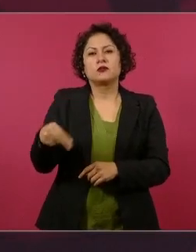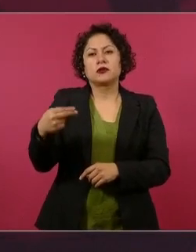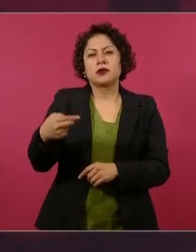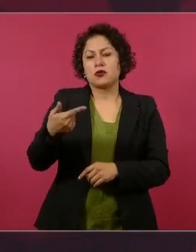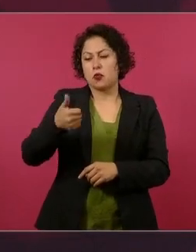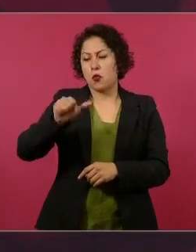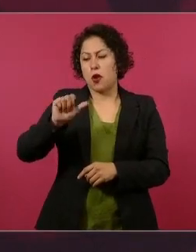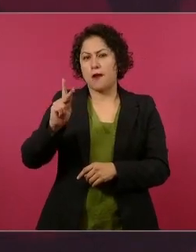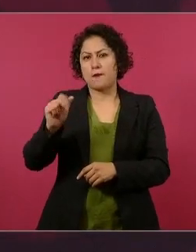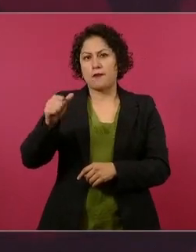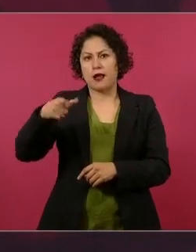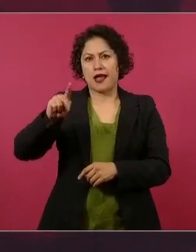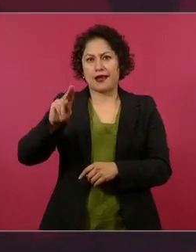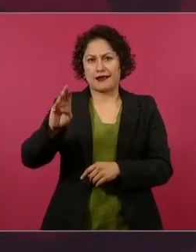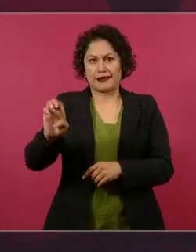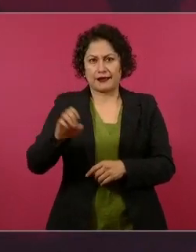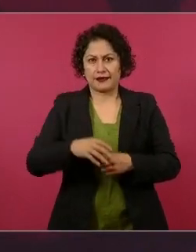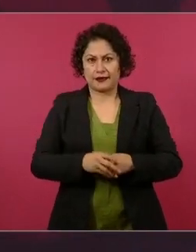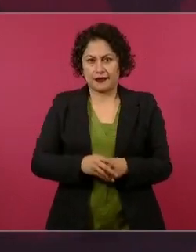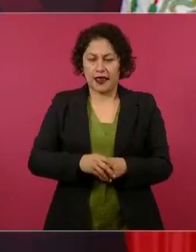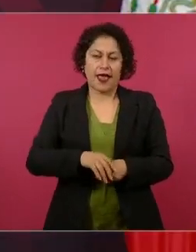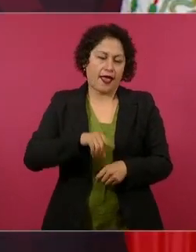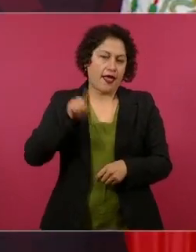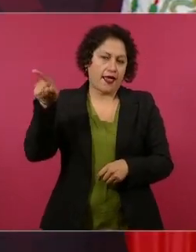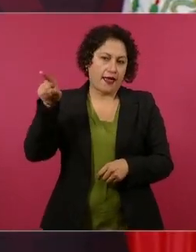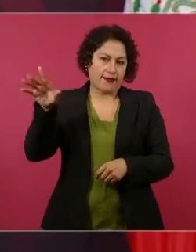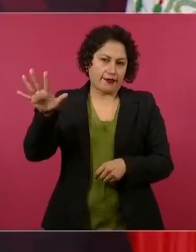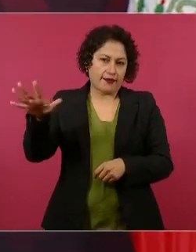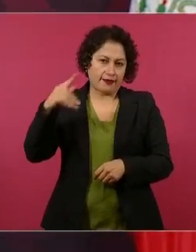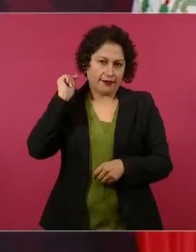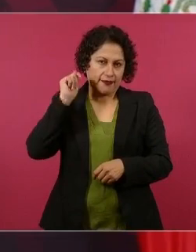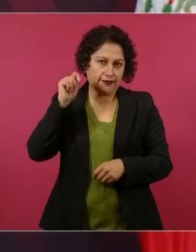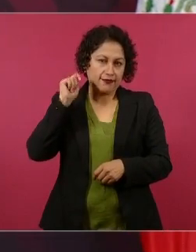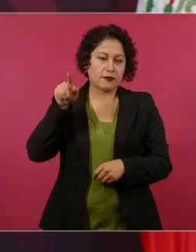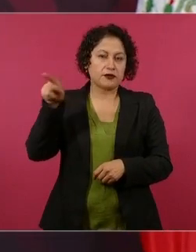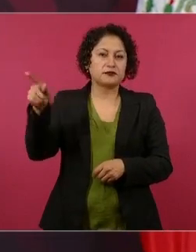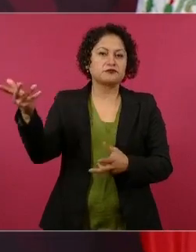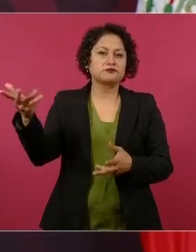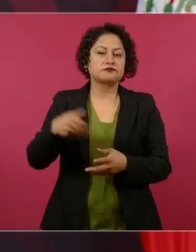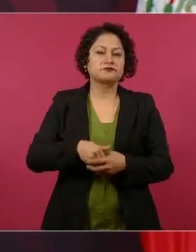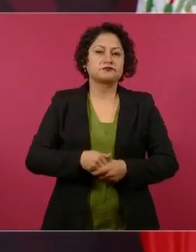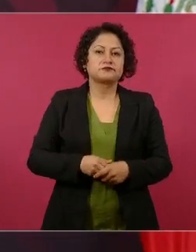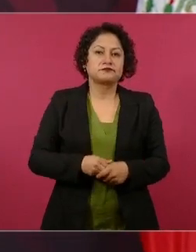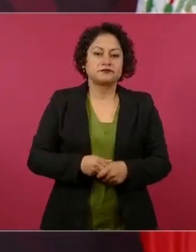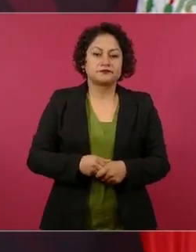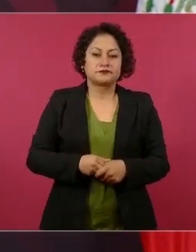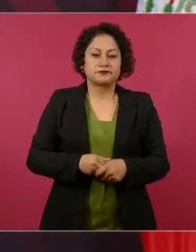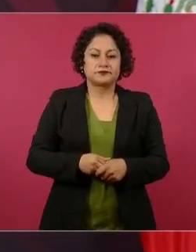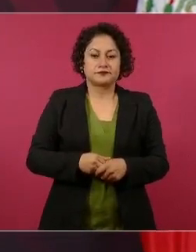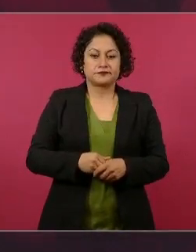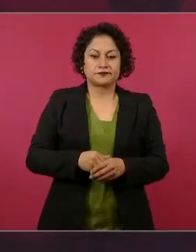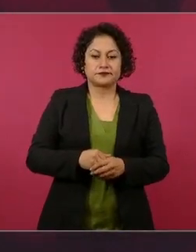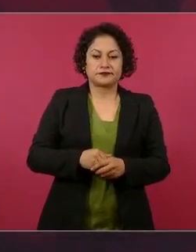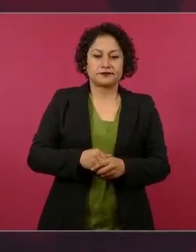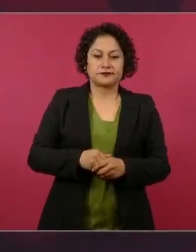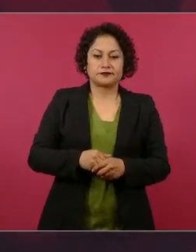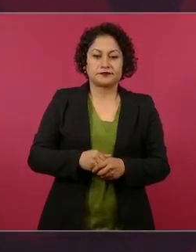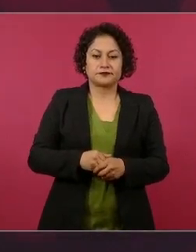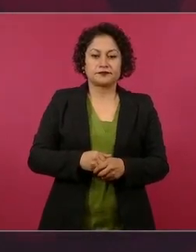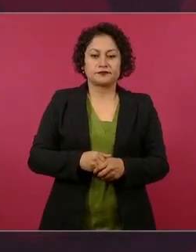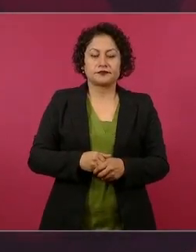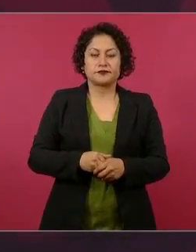huapaque. Eso para los de allá. Y era muy curioso porque